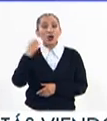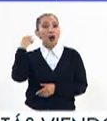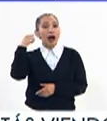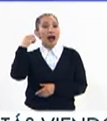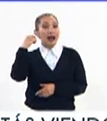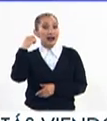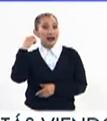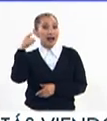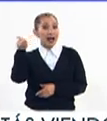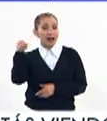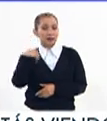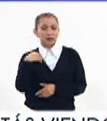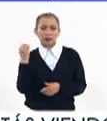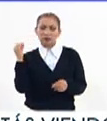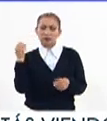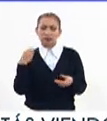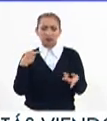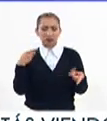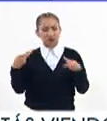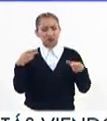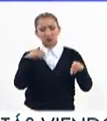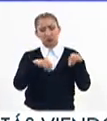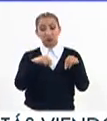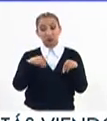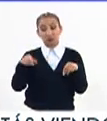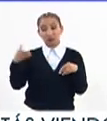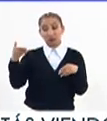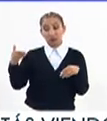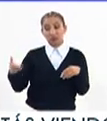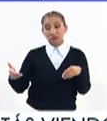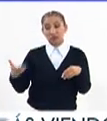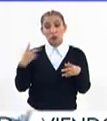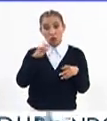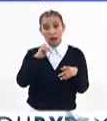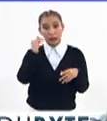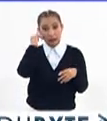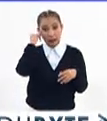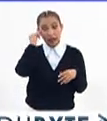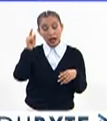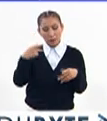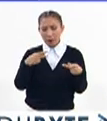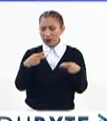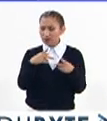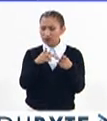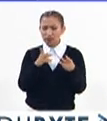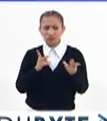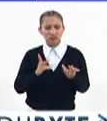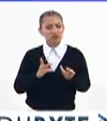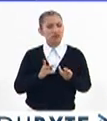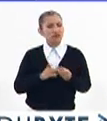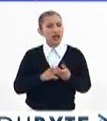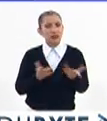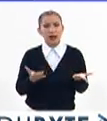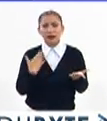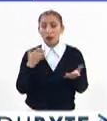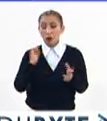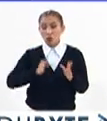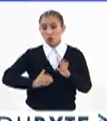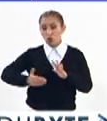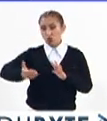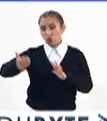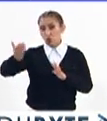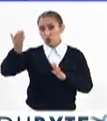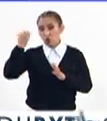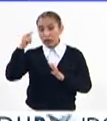Oaxaca, servido por, pues incluso mujeres indígenas que preparan platillos, incluso